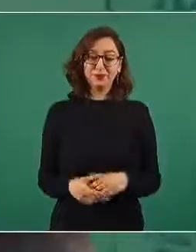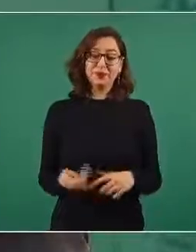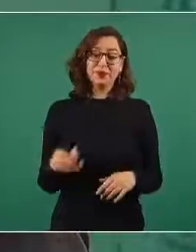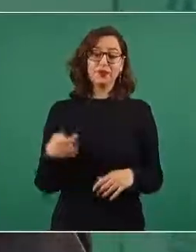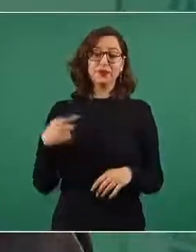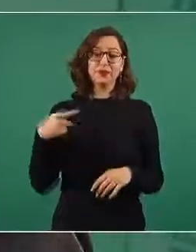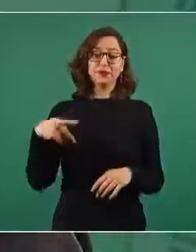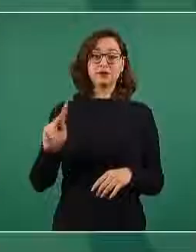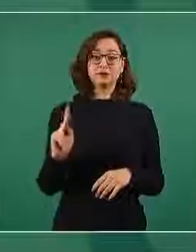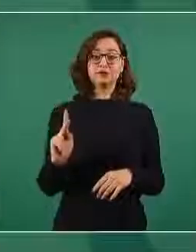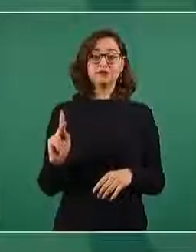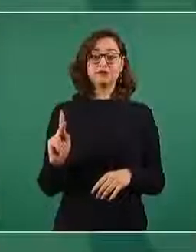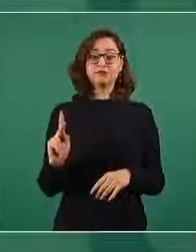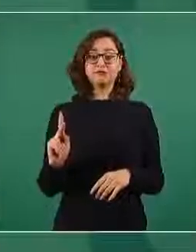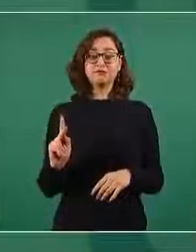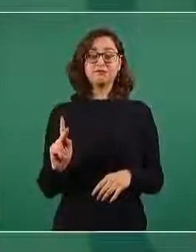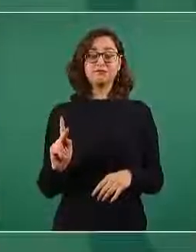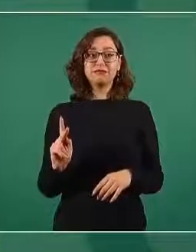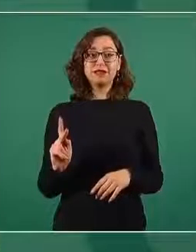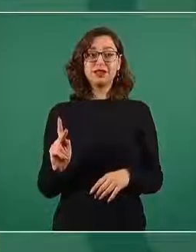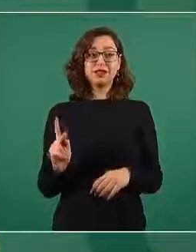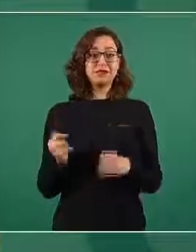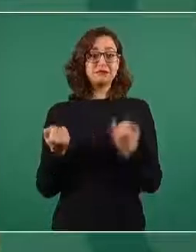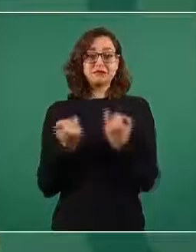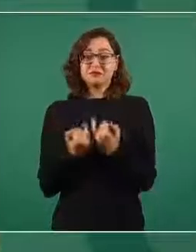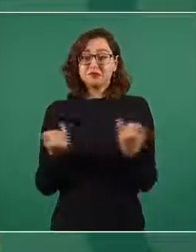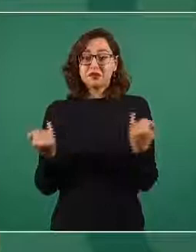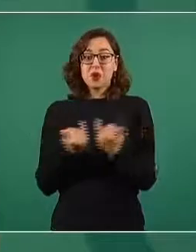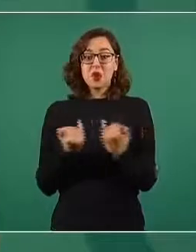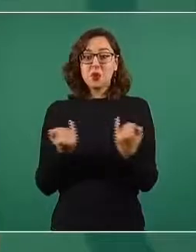Pero lo mismo